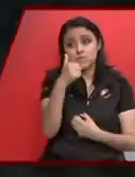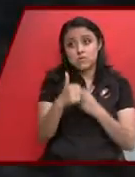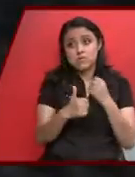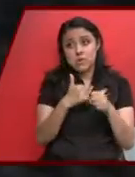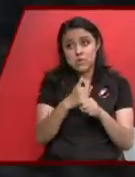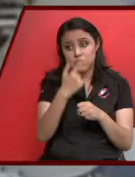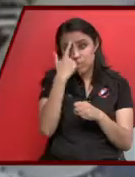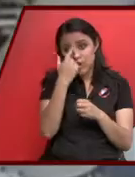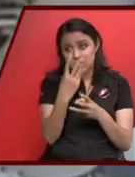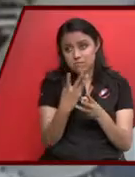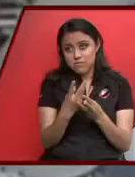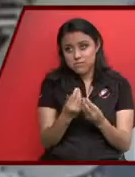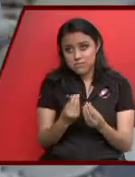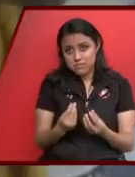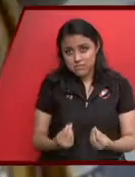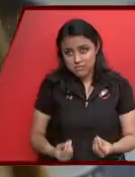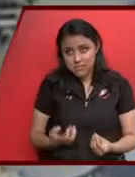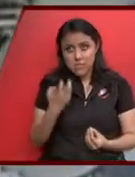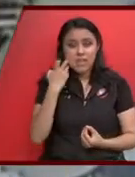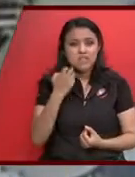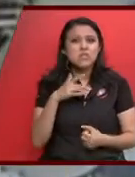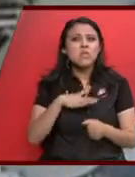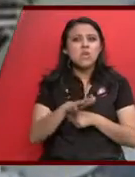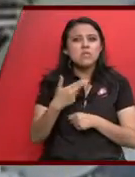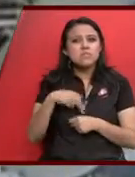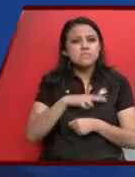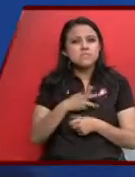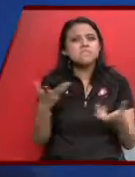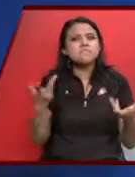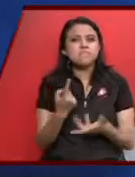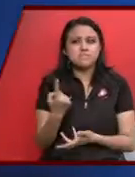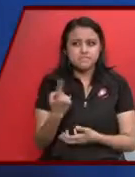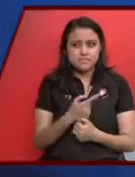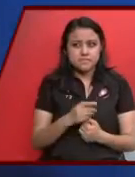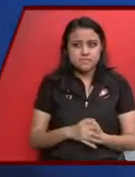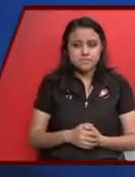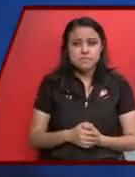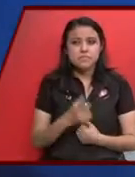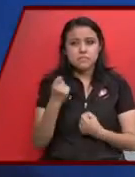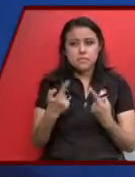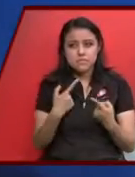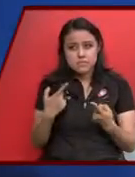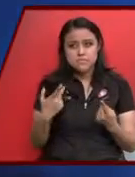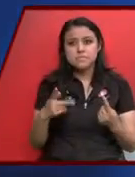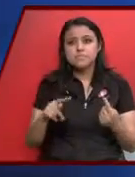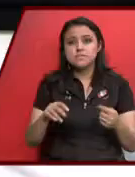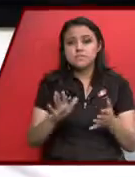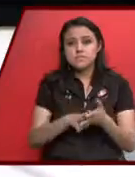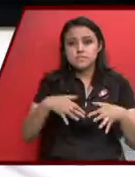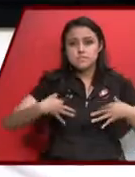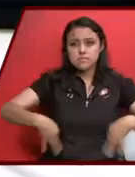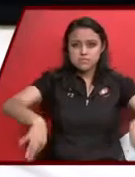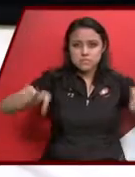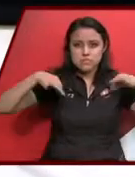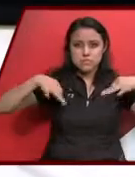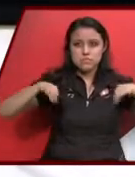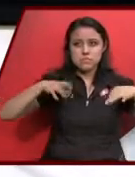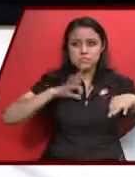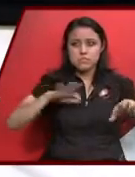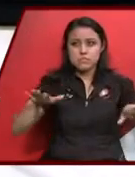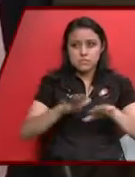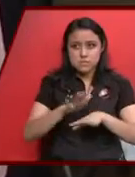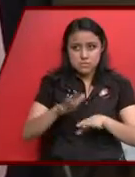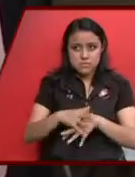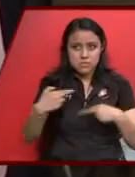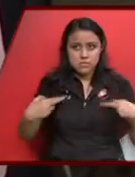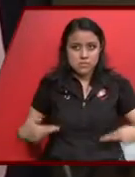en degradarse. Ante esto, ¿cuál es la tarea de nosotros? Hay tiendas donde tú puedes ir a intercambiar tu